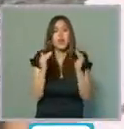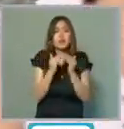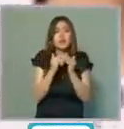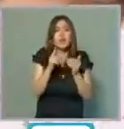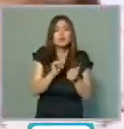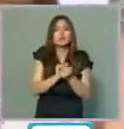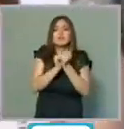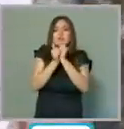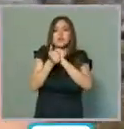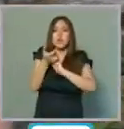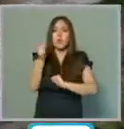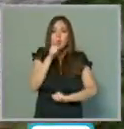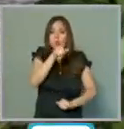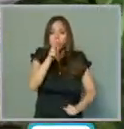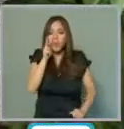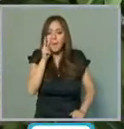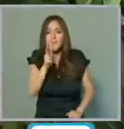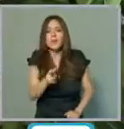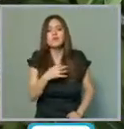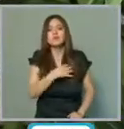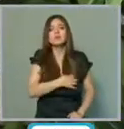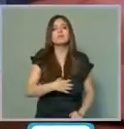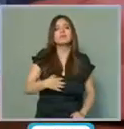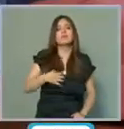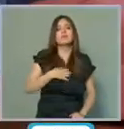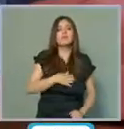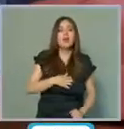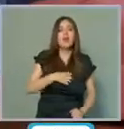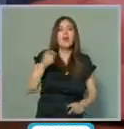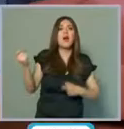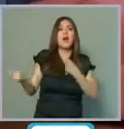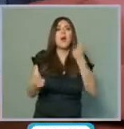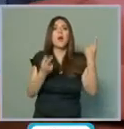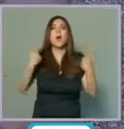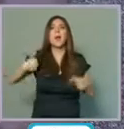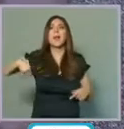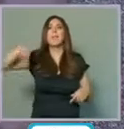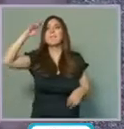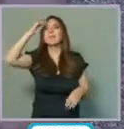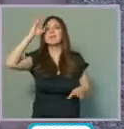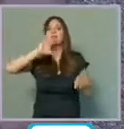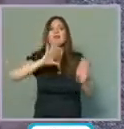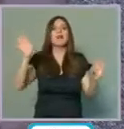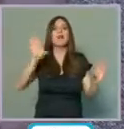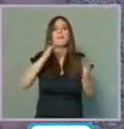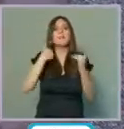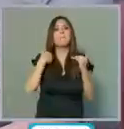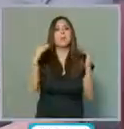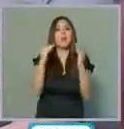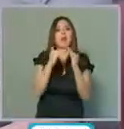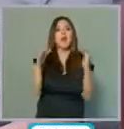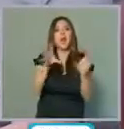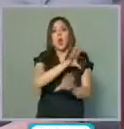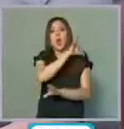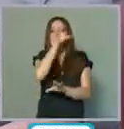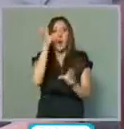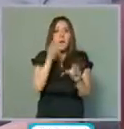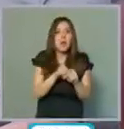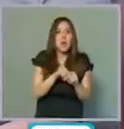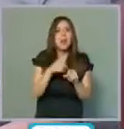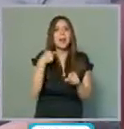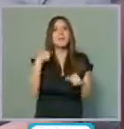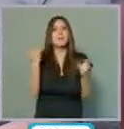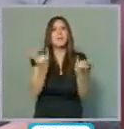tienes una sensación de satisfacción, incluso de que tu casa está completa, está armoniosa en lo que decías